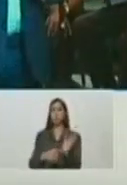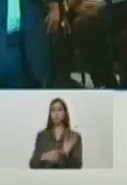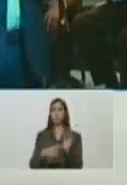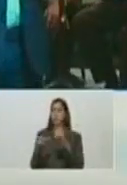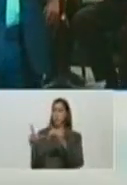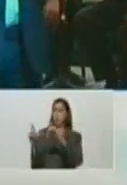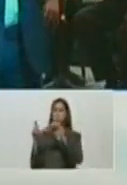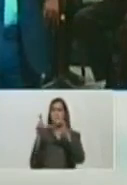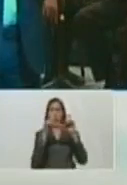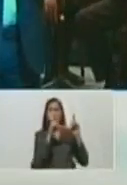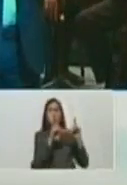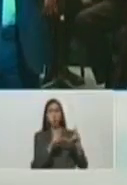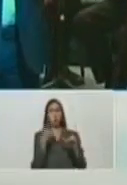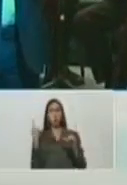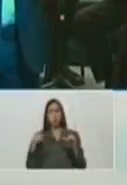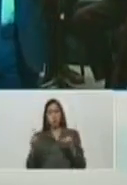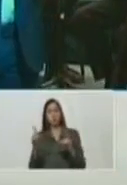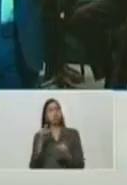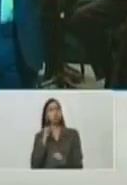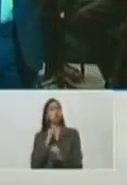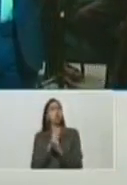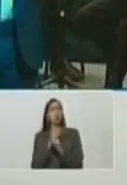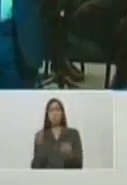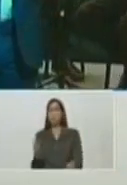Fotografías, bueno, un trabajo extraordinario.